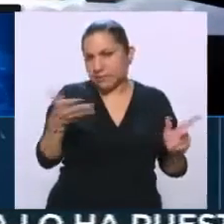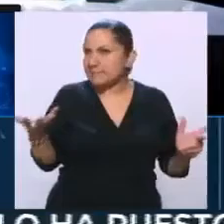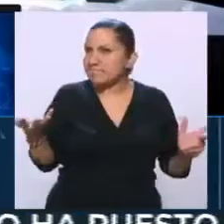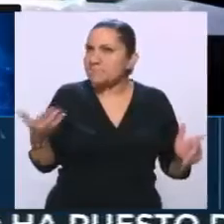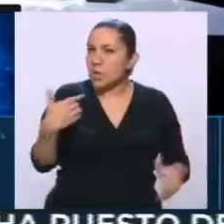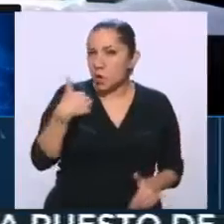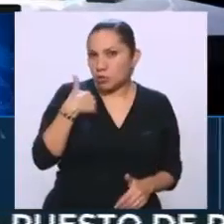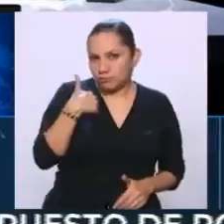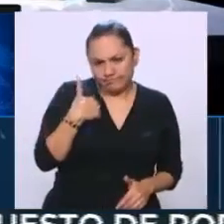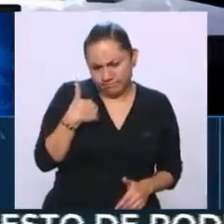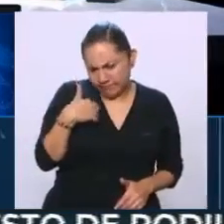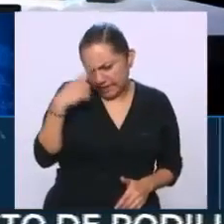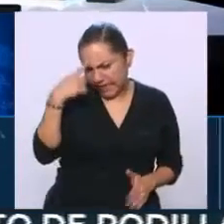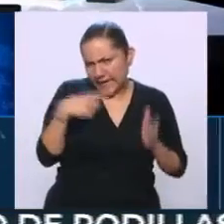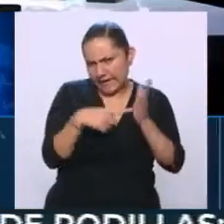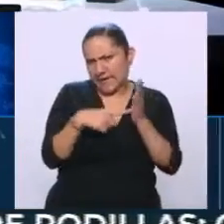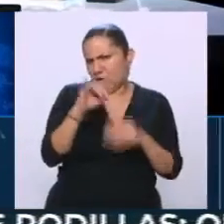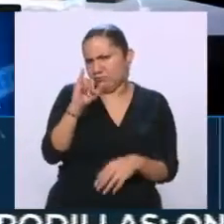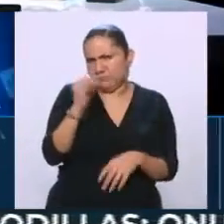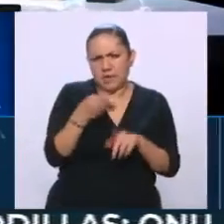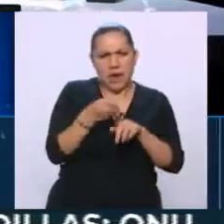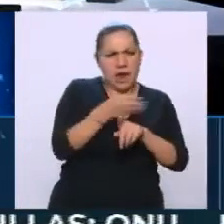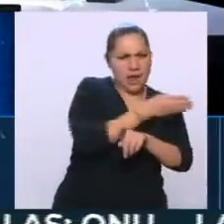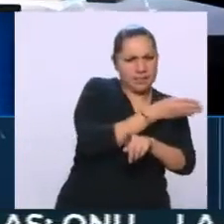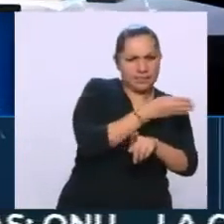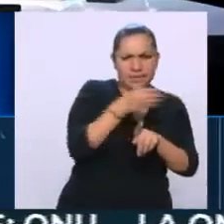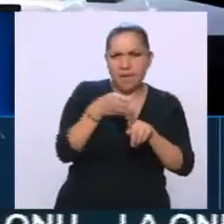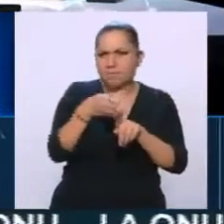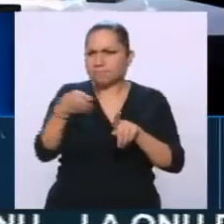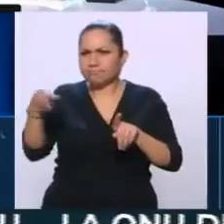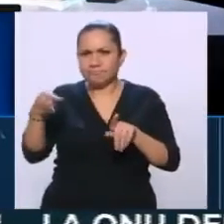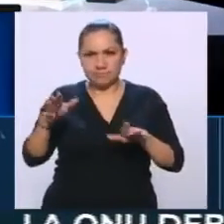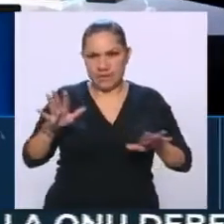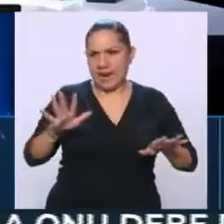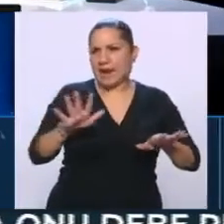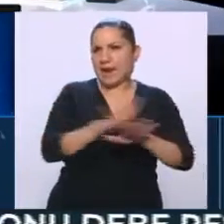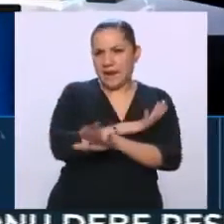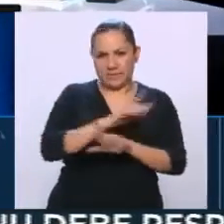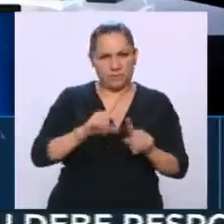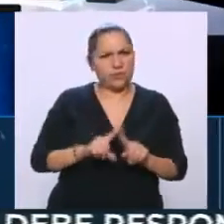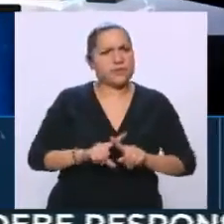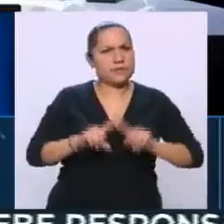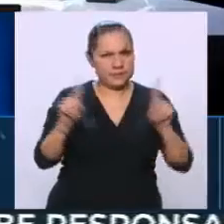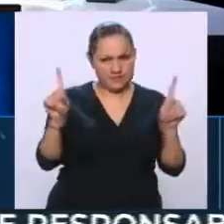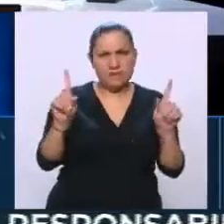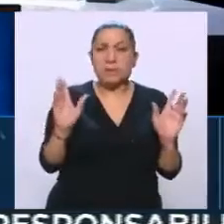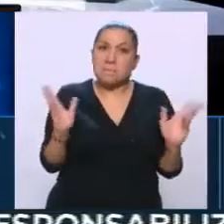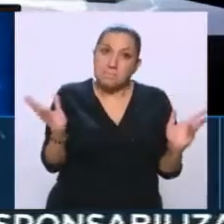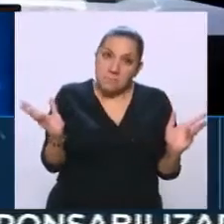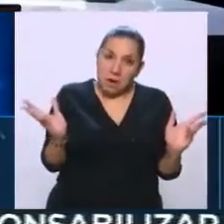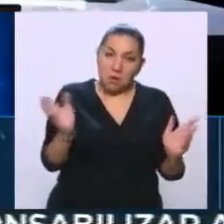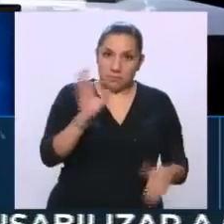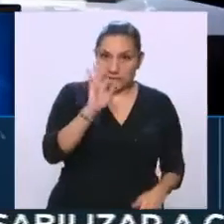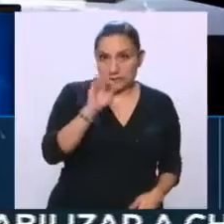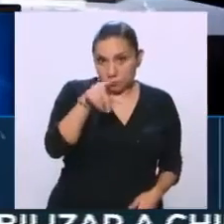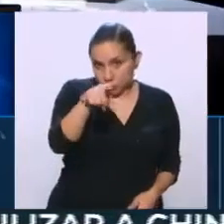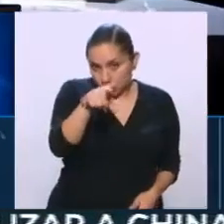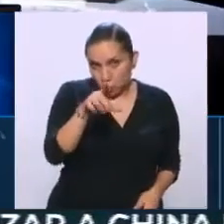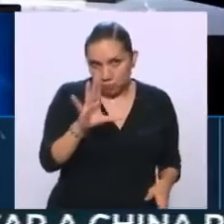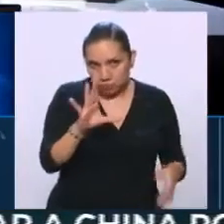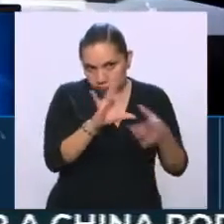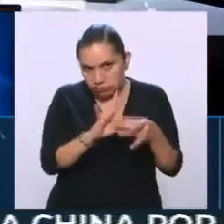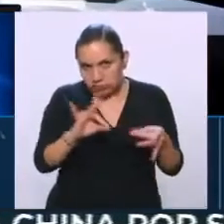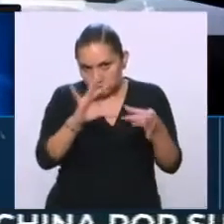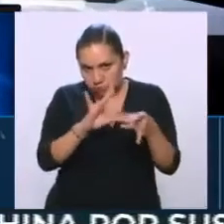creo que hay un antes y un después, pero hay una parte que no sé, o tú nos comentarás, Arturo, si está del